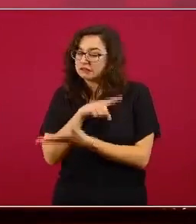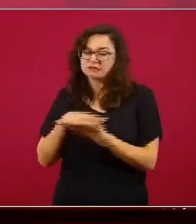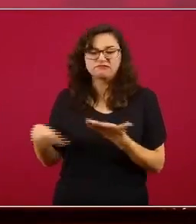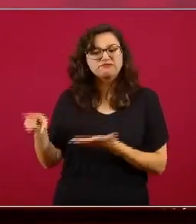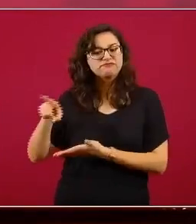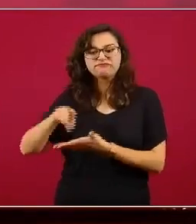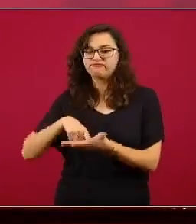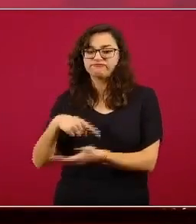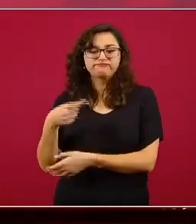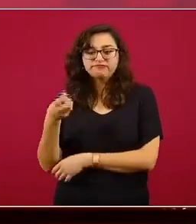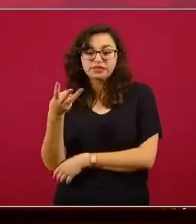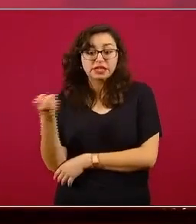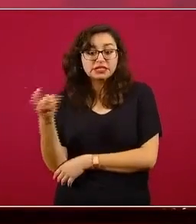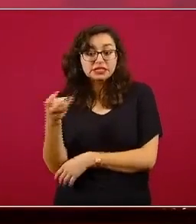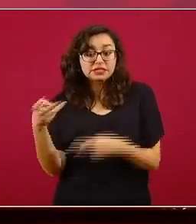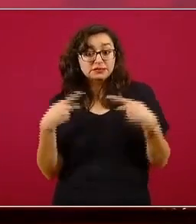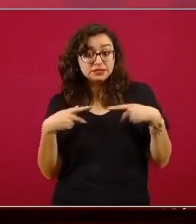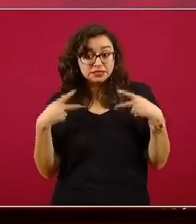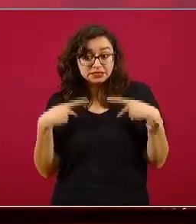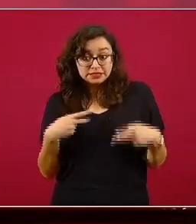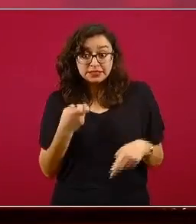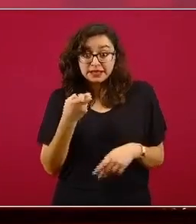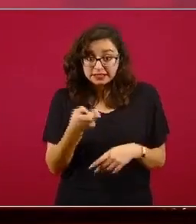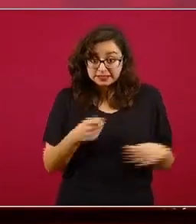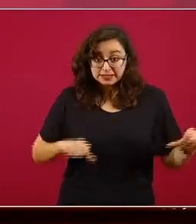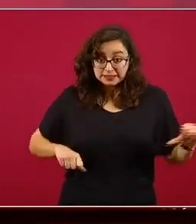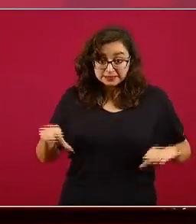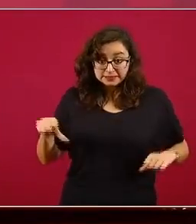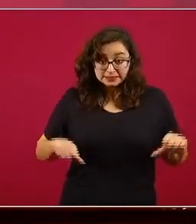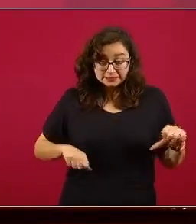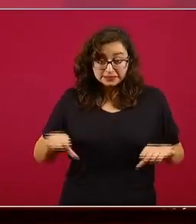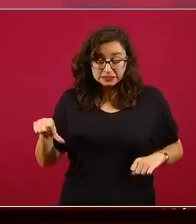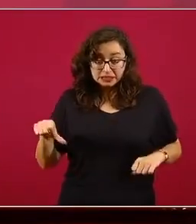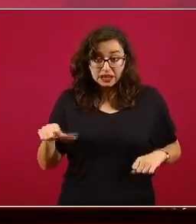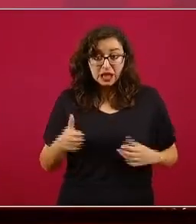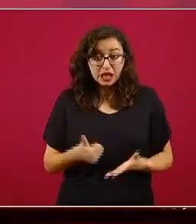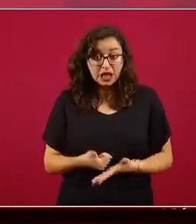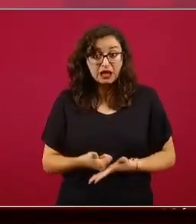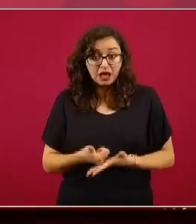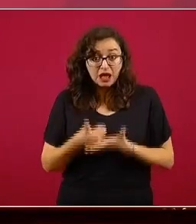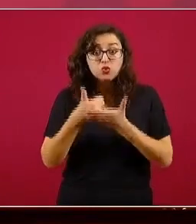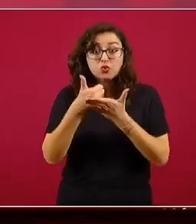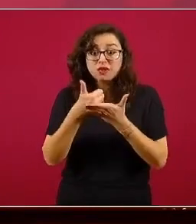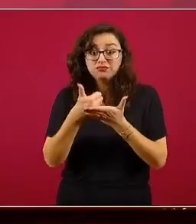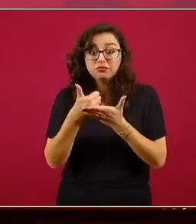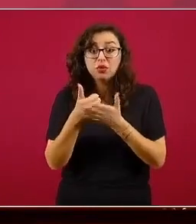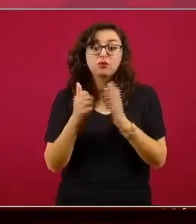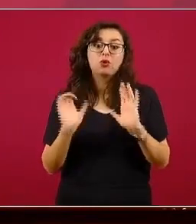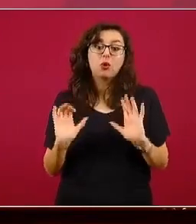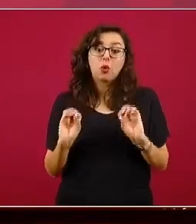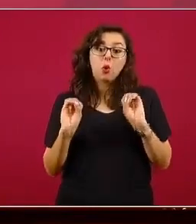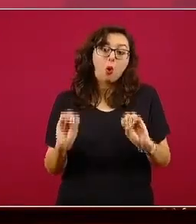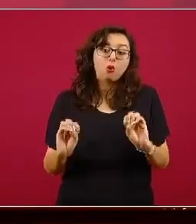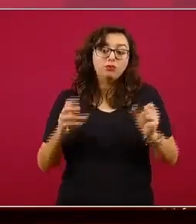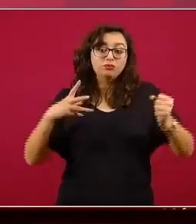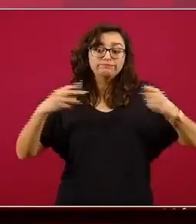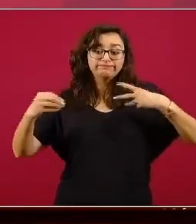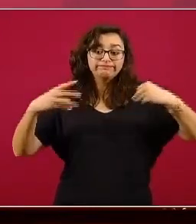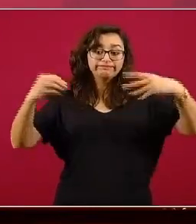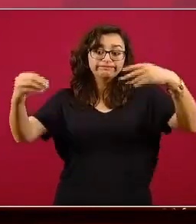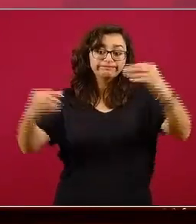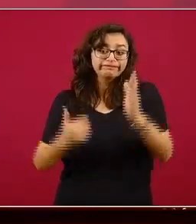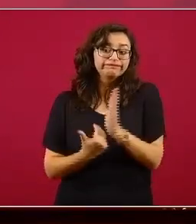personas, todas esas actividades están contribuyendo a mover esta epidemia hacia arriba.